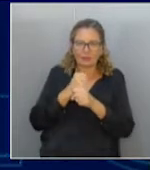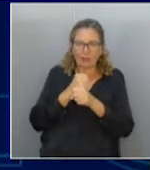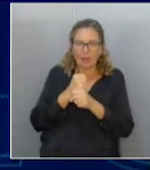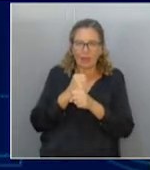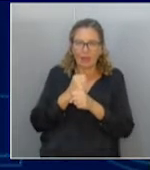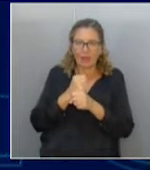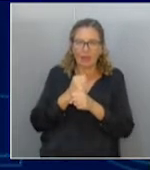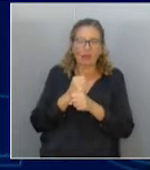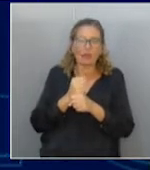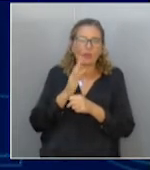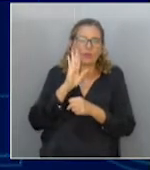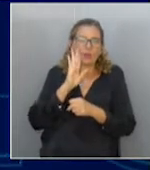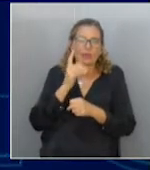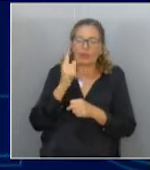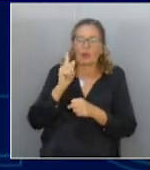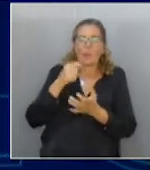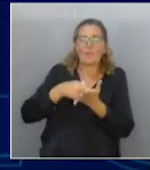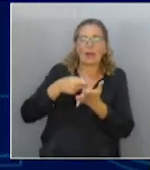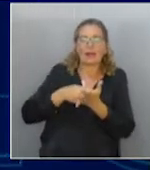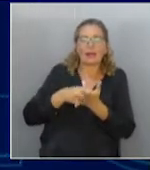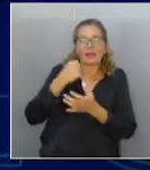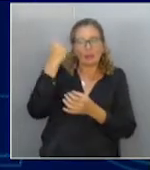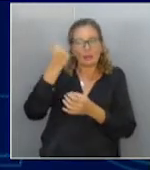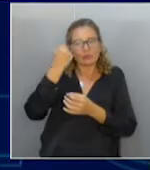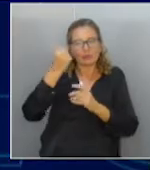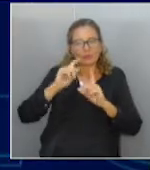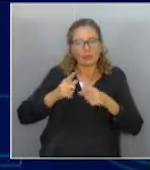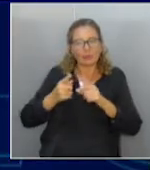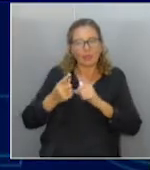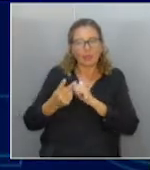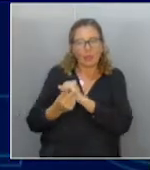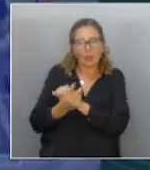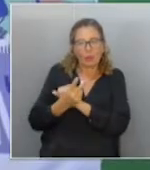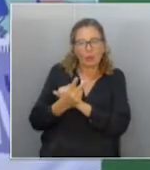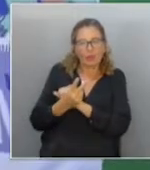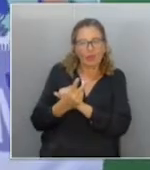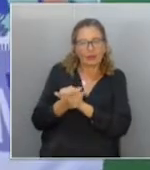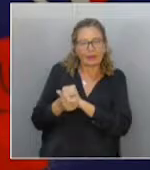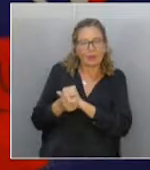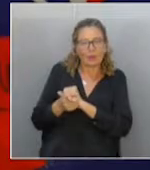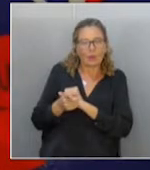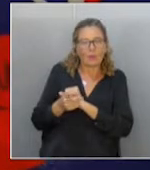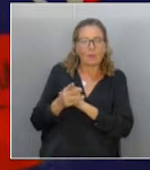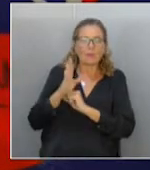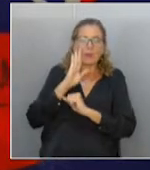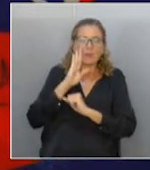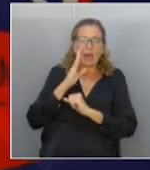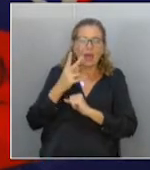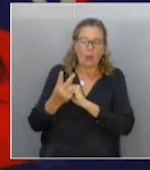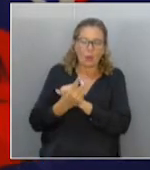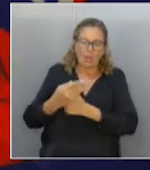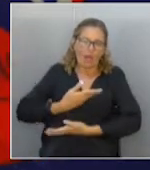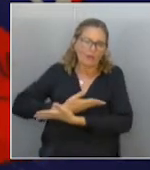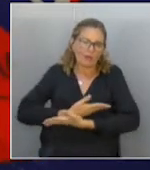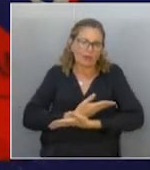remunerado de la maternidad y la importancia también de cuidar a la que cuida, ¿no? O sea, la mamá cuida al bebé, pero también es importante